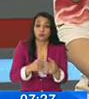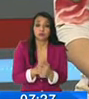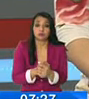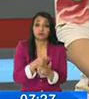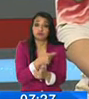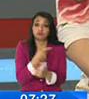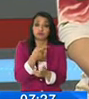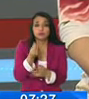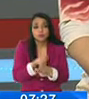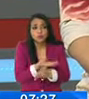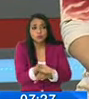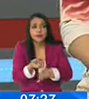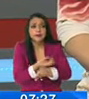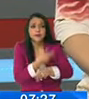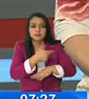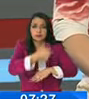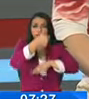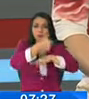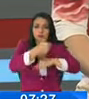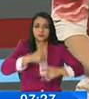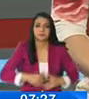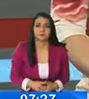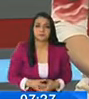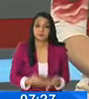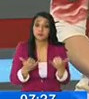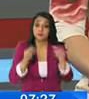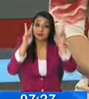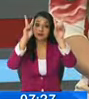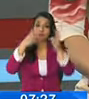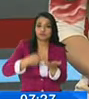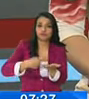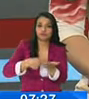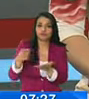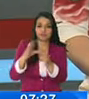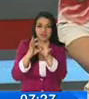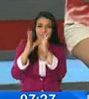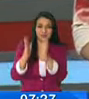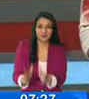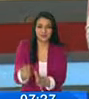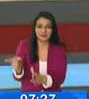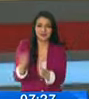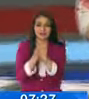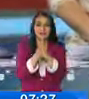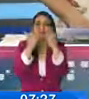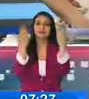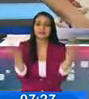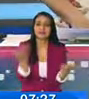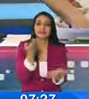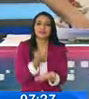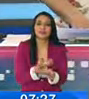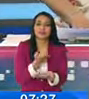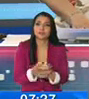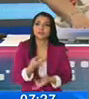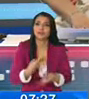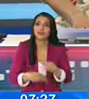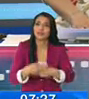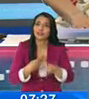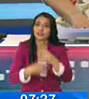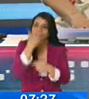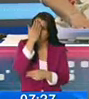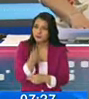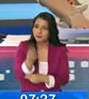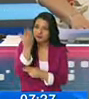presentó recomendaciones a las autoridades. Para analizar este tema nos acompaña Mónica Orozco, editora de Economía y Negocios de Diario Comercio. Mónica, ¿cómo estás?